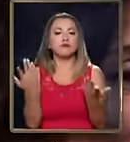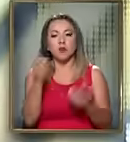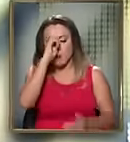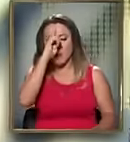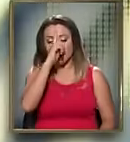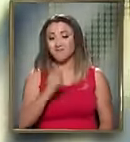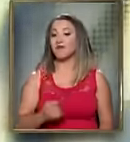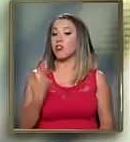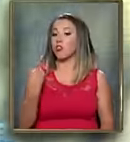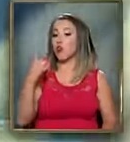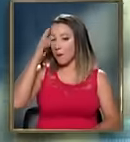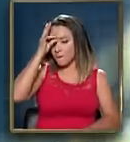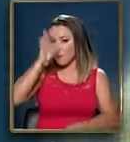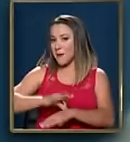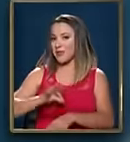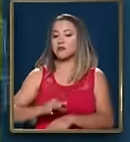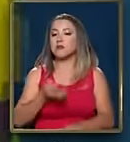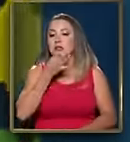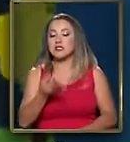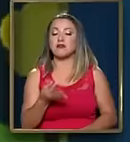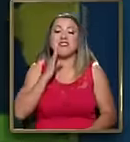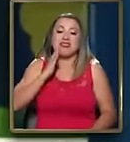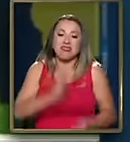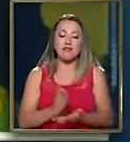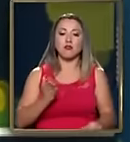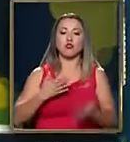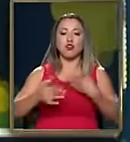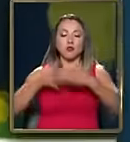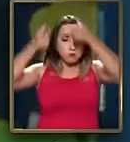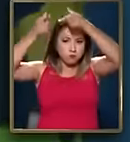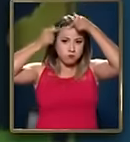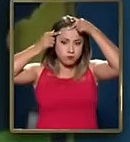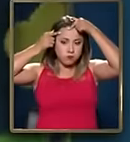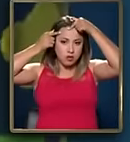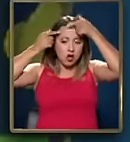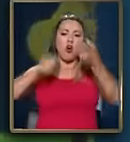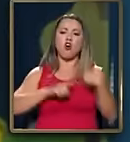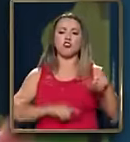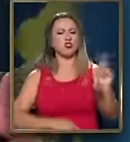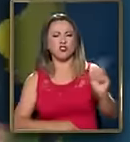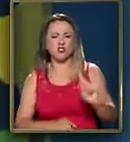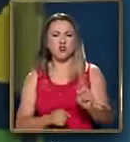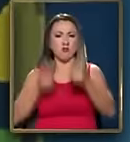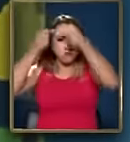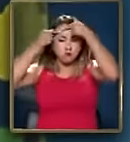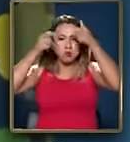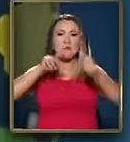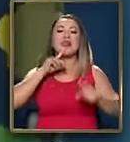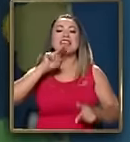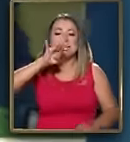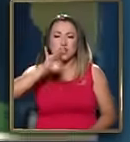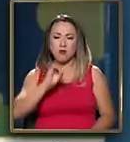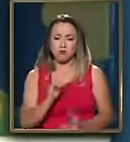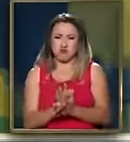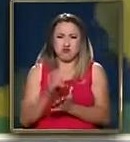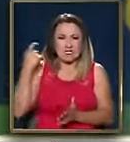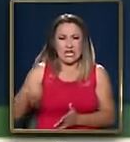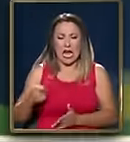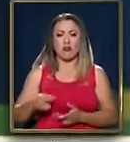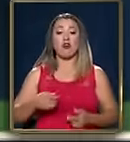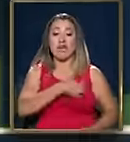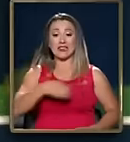Ya habían dos médicos. Uno decía que había que colocarme unas planchas de platino. El otro dijo, no, weón, si el Estado no estaba a ganar tanta plata,